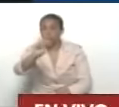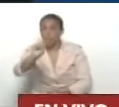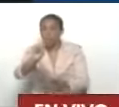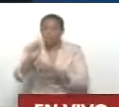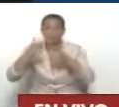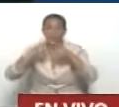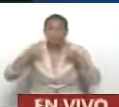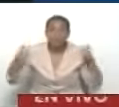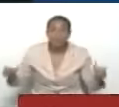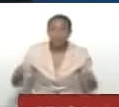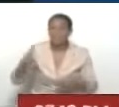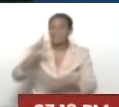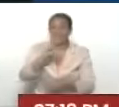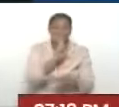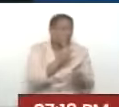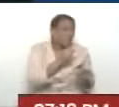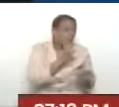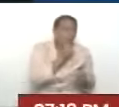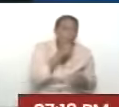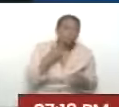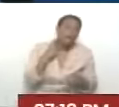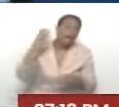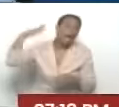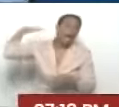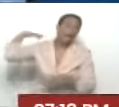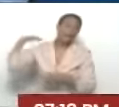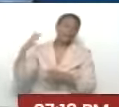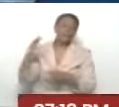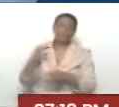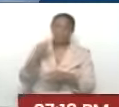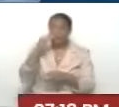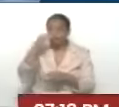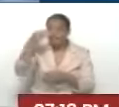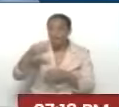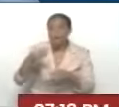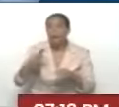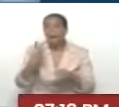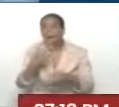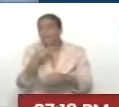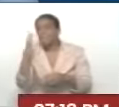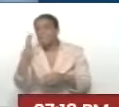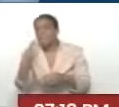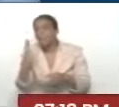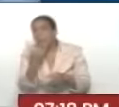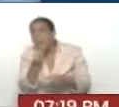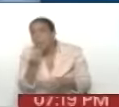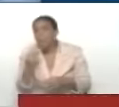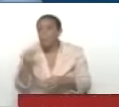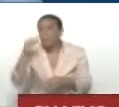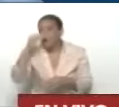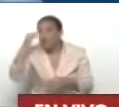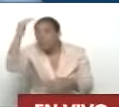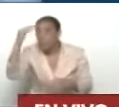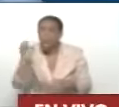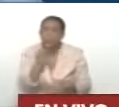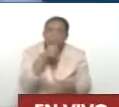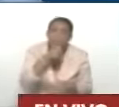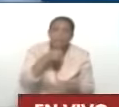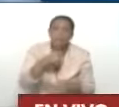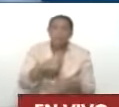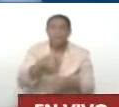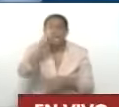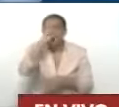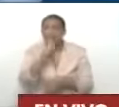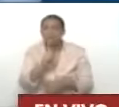así, unidos, firme. La generación precursora, Mario, de los combatientes de los años